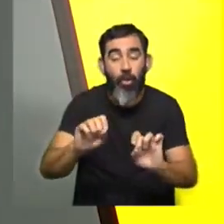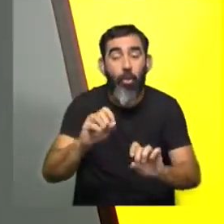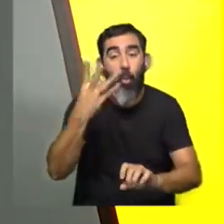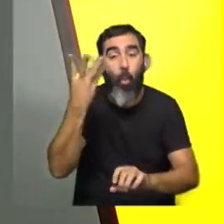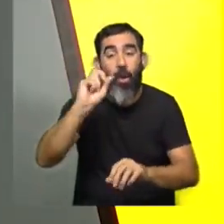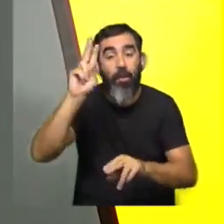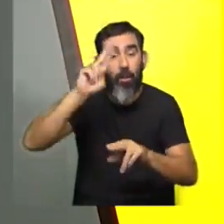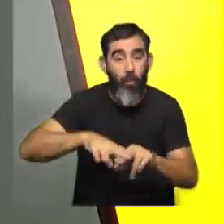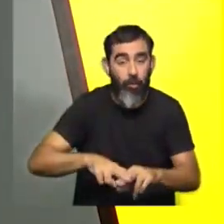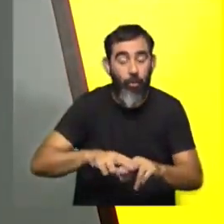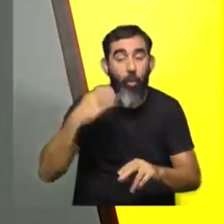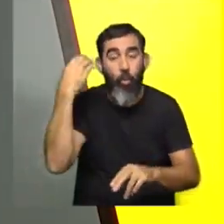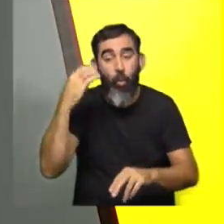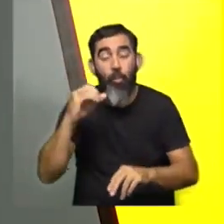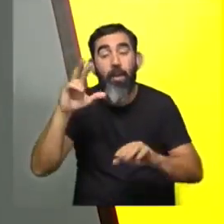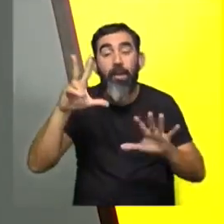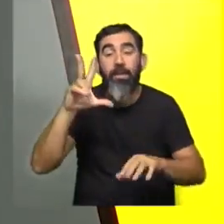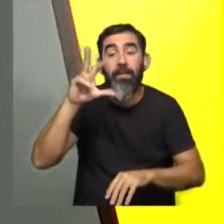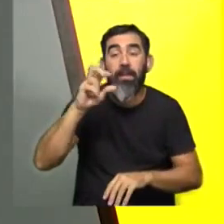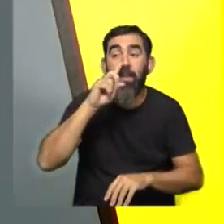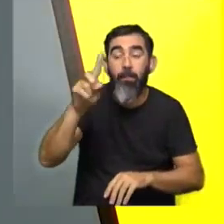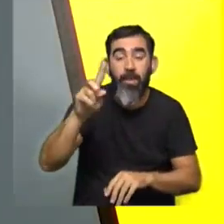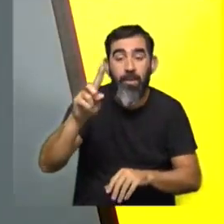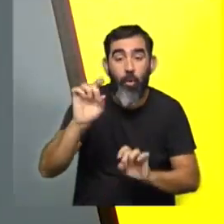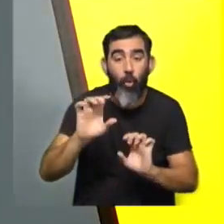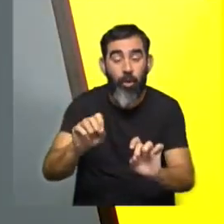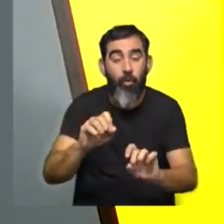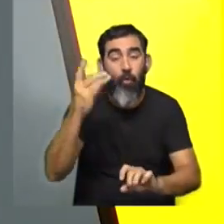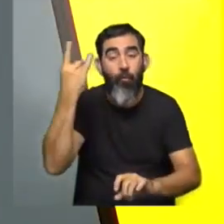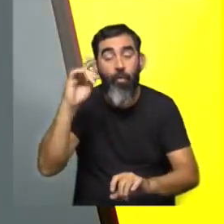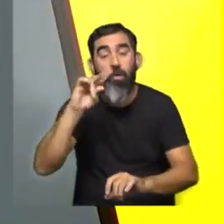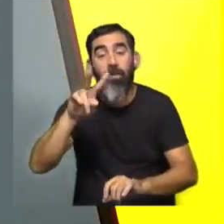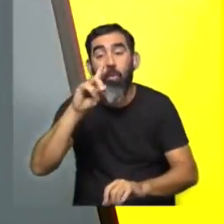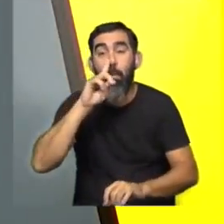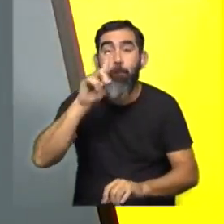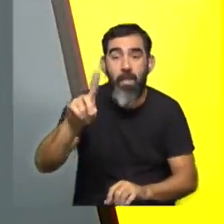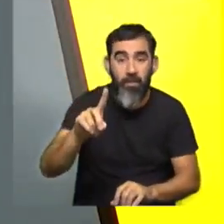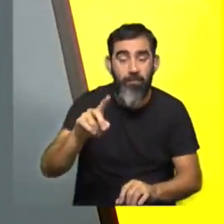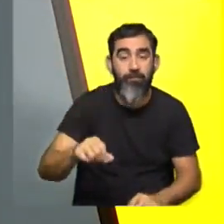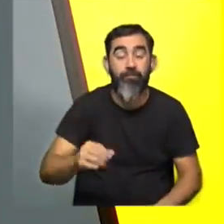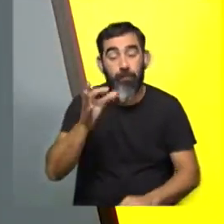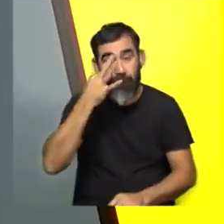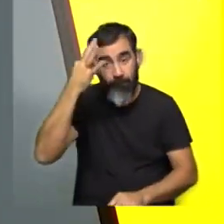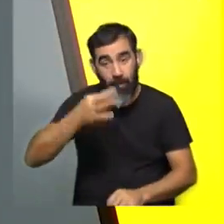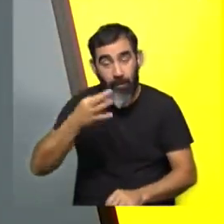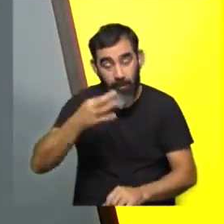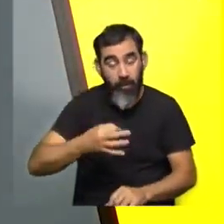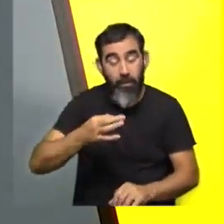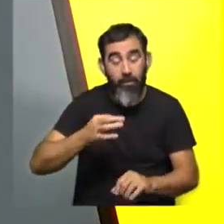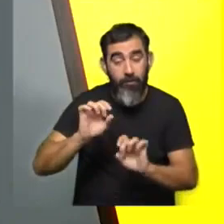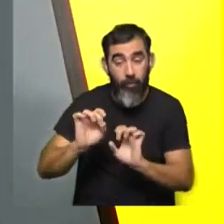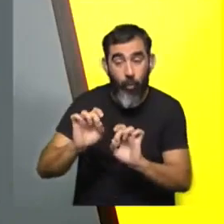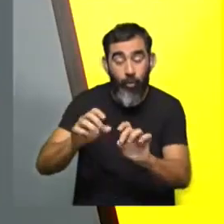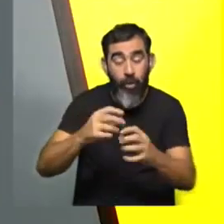40 fallecidos. En Colombia, 30.000 casos. En Bolivia, 21.000 casos. O sea, vemos que realmente la proporción de dengue y